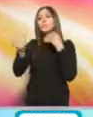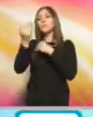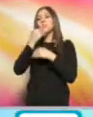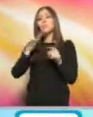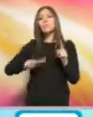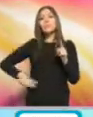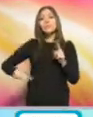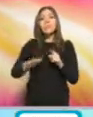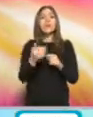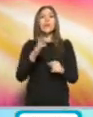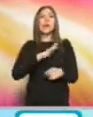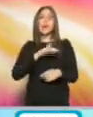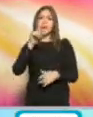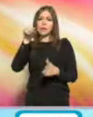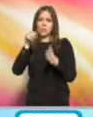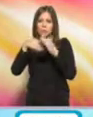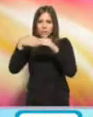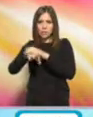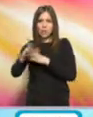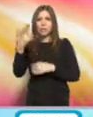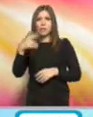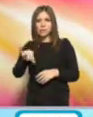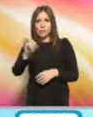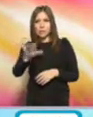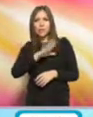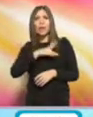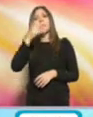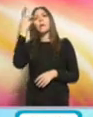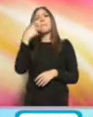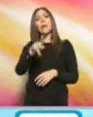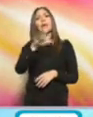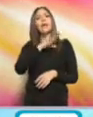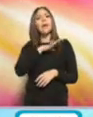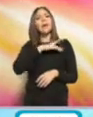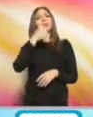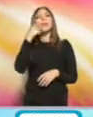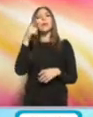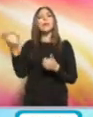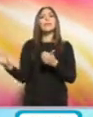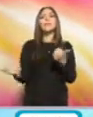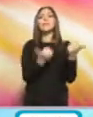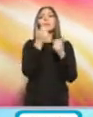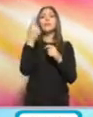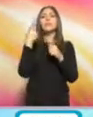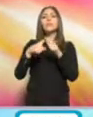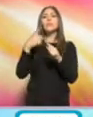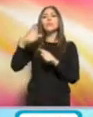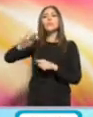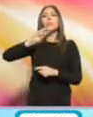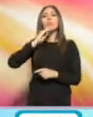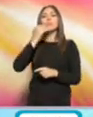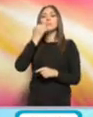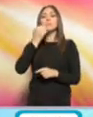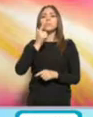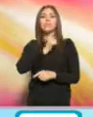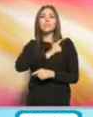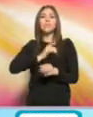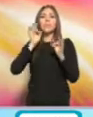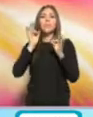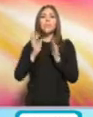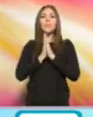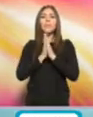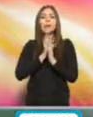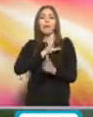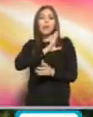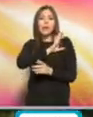pero también hay áreas para hacer picnic si tú te quieres llevar ahora sí que la comida favorita de la mamá, porque lo que es importante es que recordemos que la mamá tiene sus gustos,